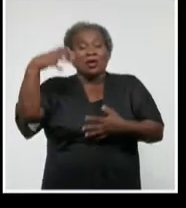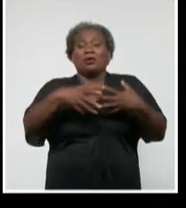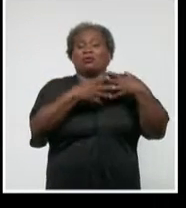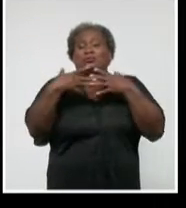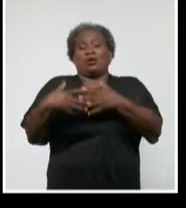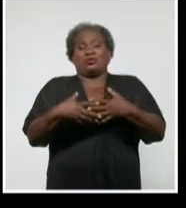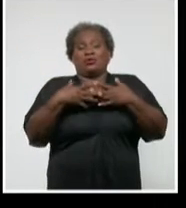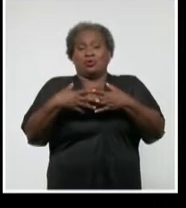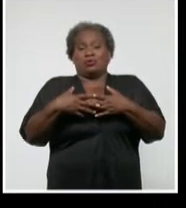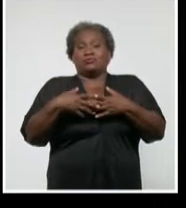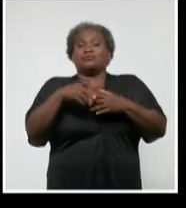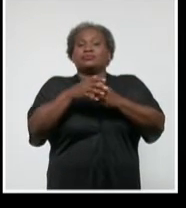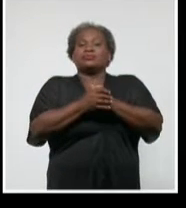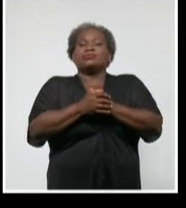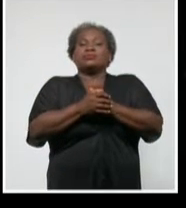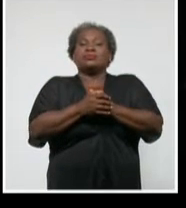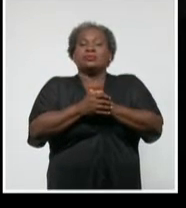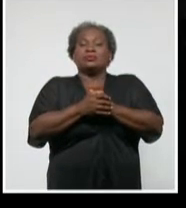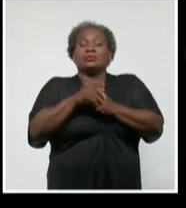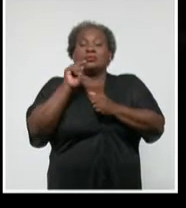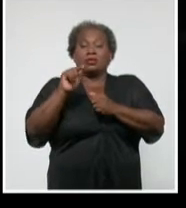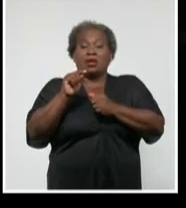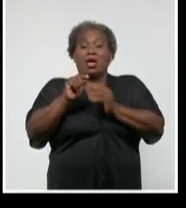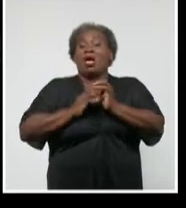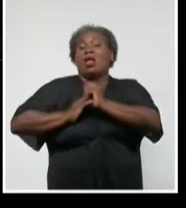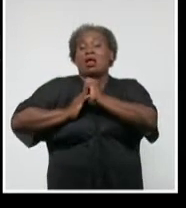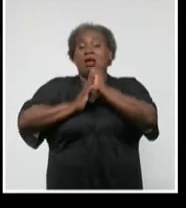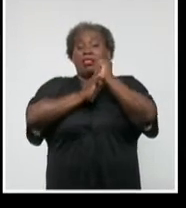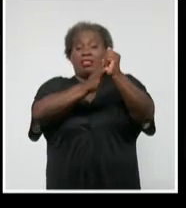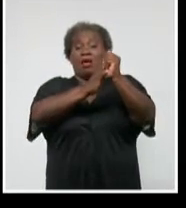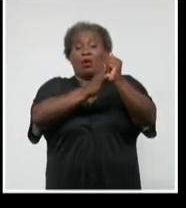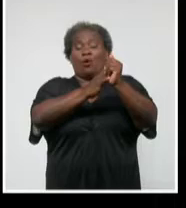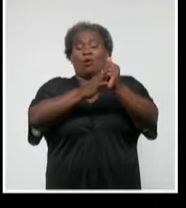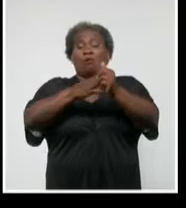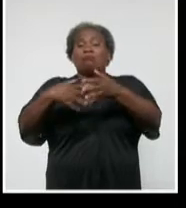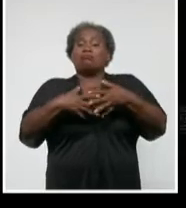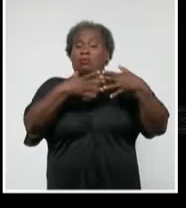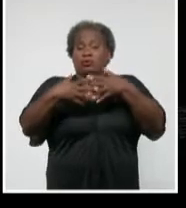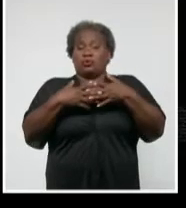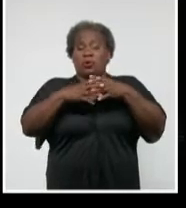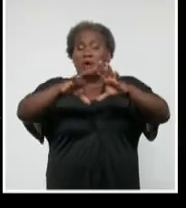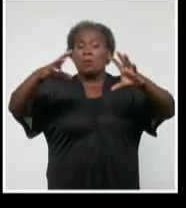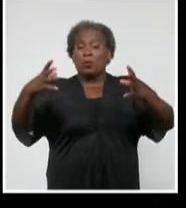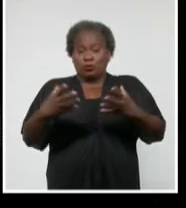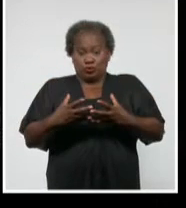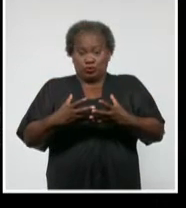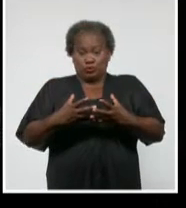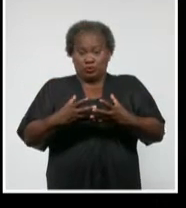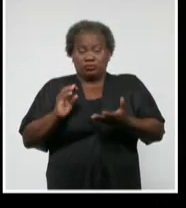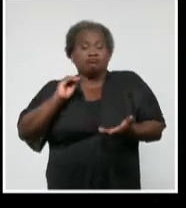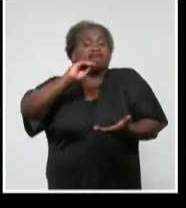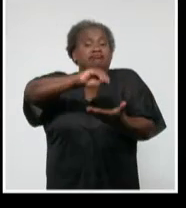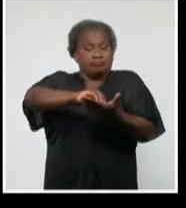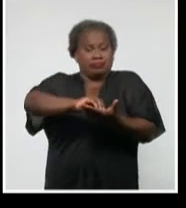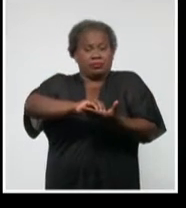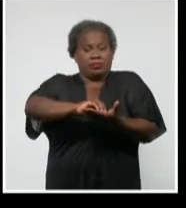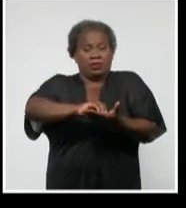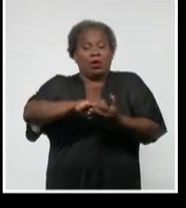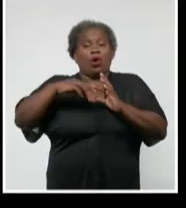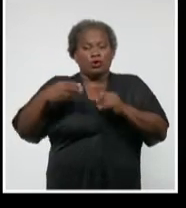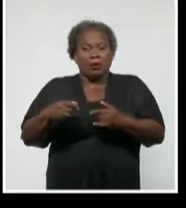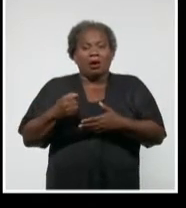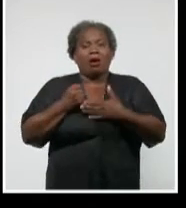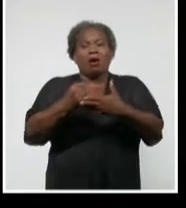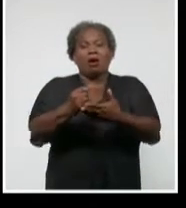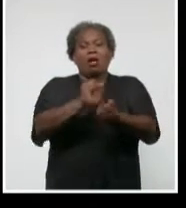Al restablecer el liderazgo estadounidense en el mundo, una vez más estamos apoyando la libertad